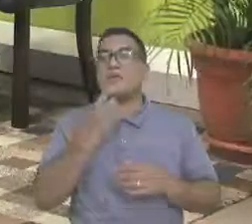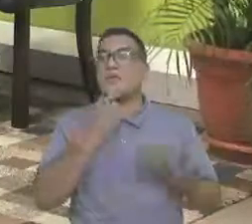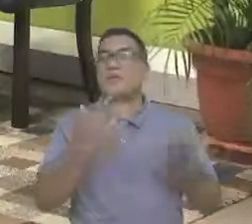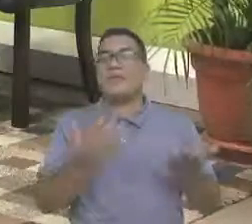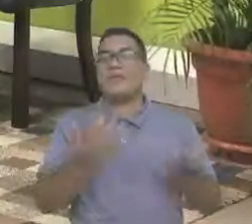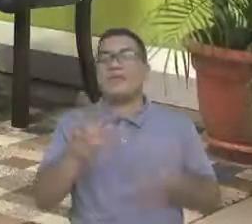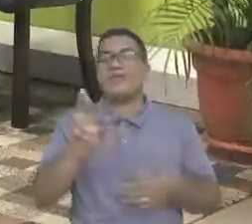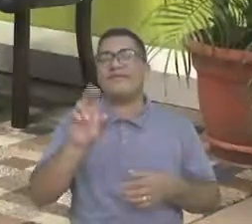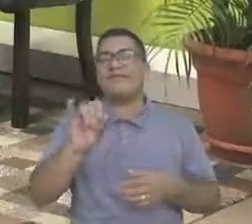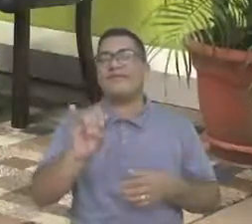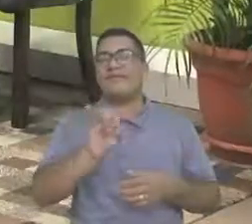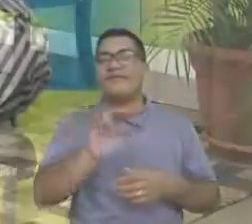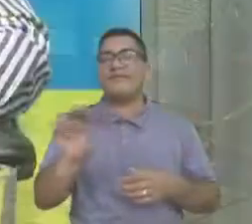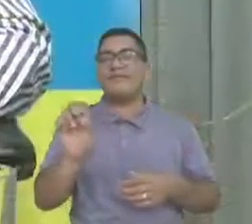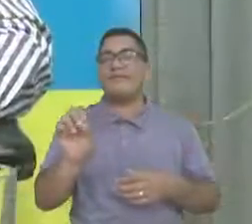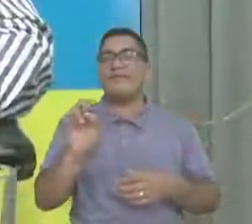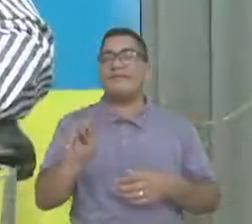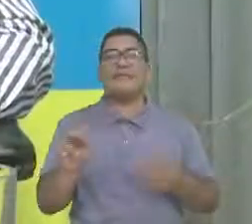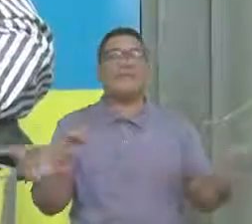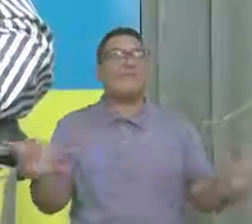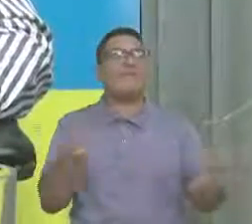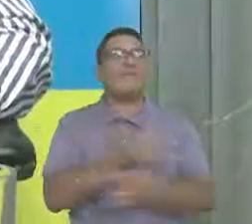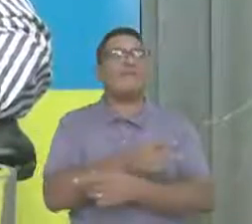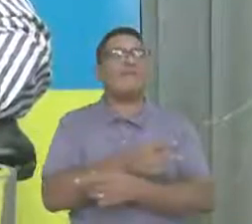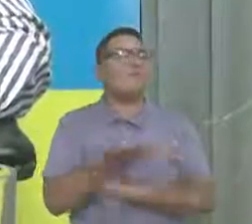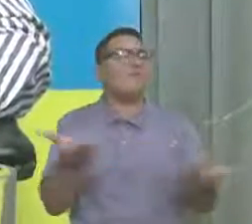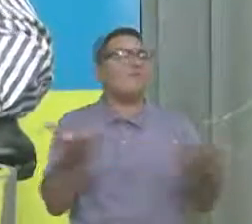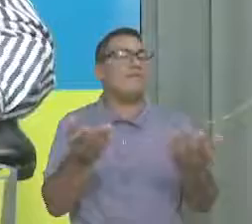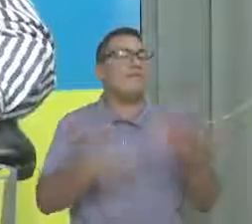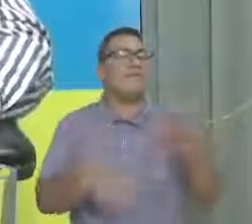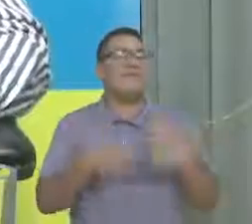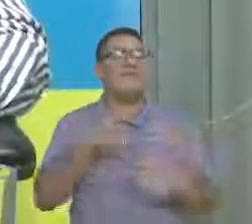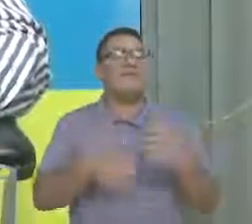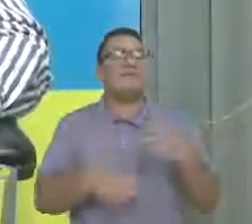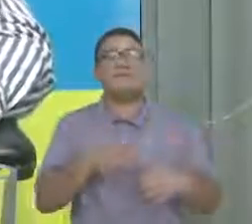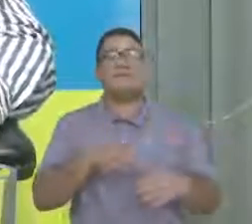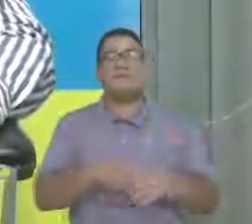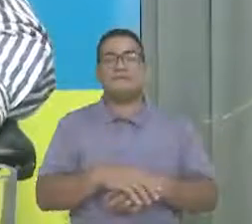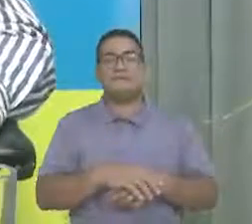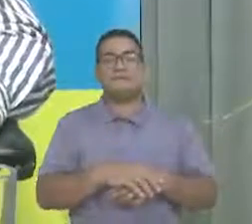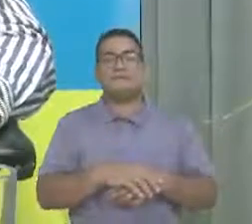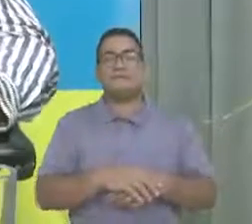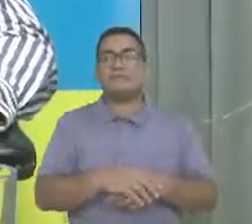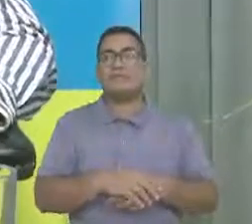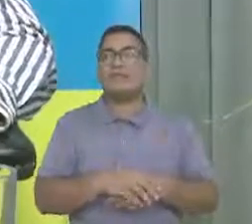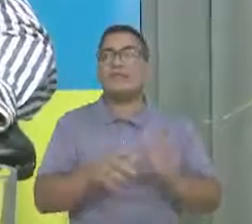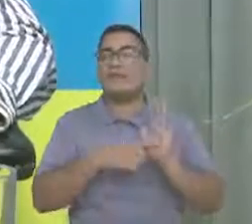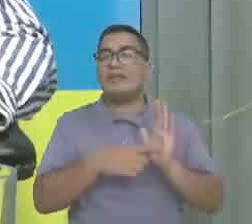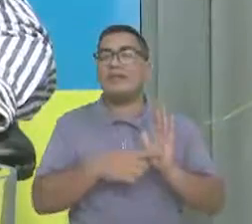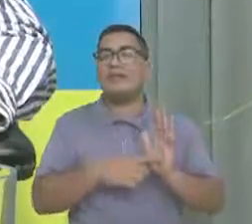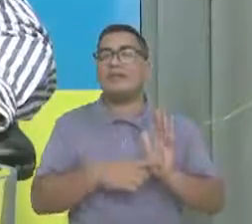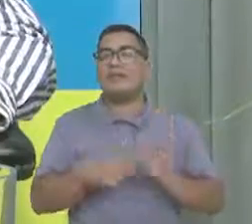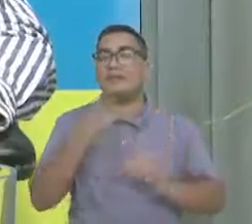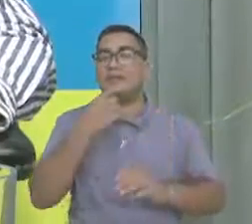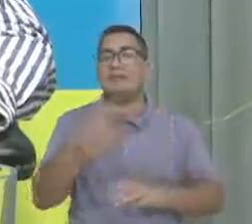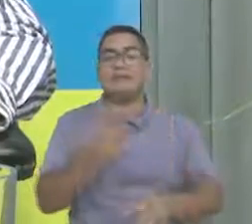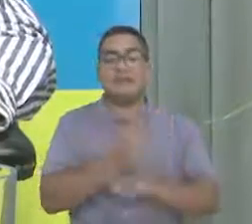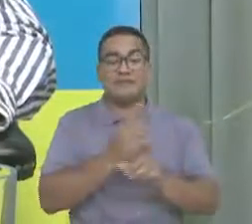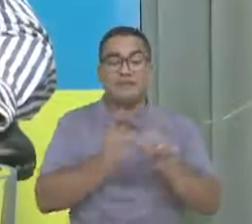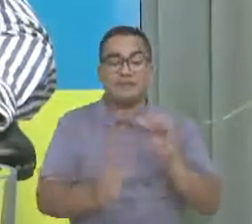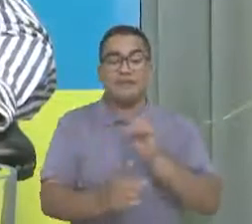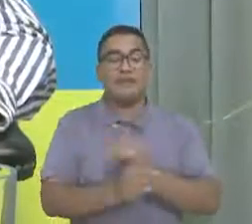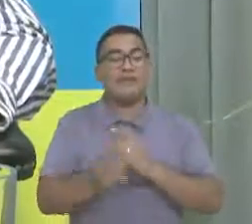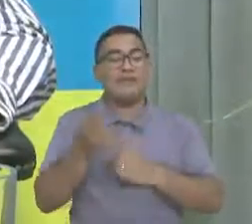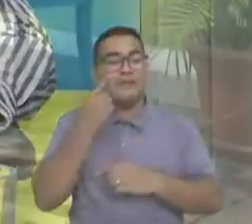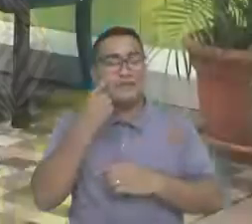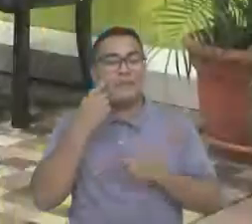renal crónica? ¿Qué factores inciden? Como les dije, inicialmente nosotros debemos de estratificar el grupo de